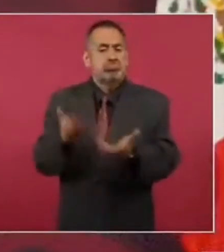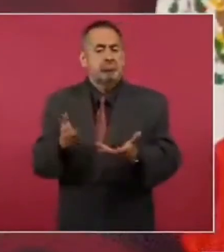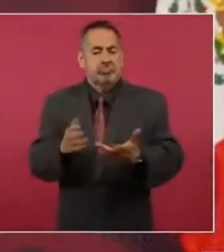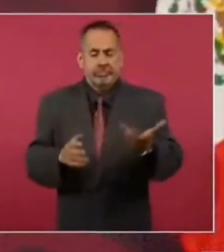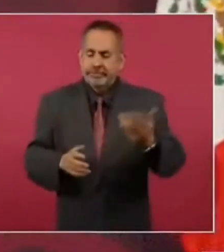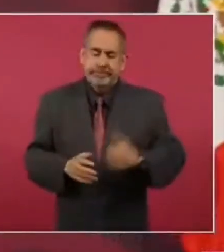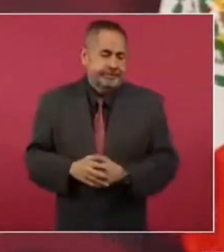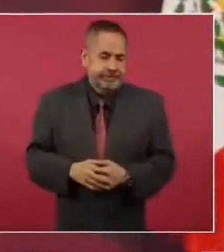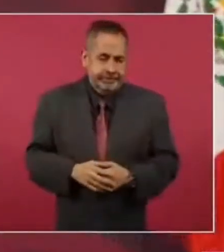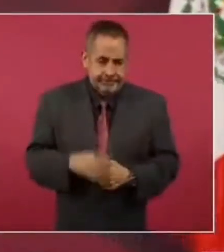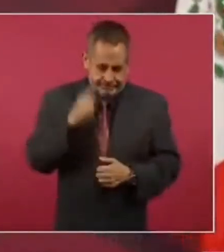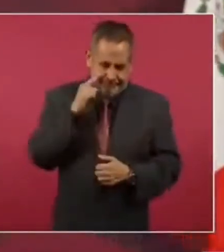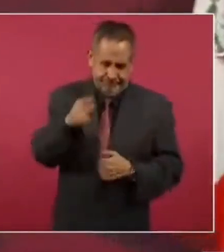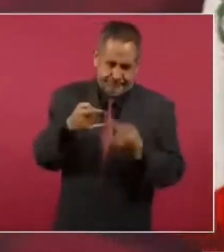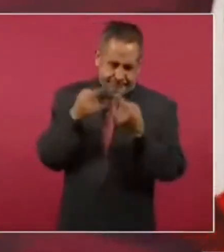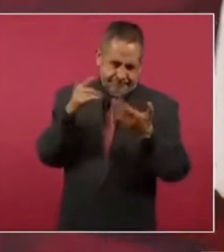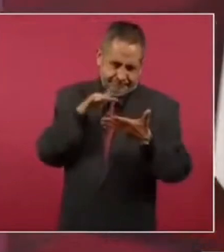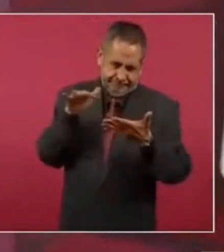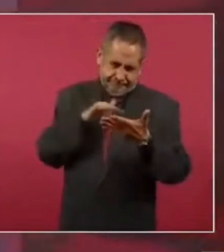revisen la historia, ¿no?,